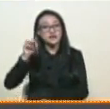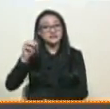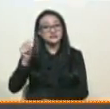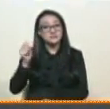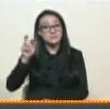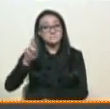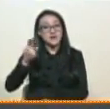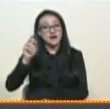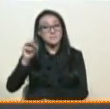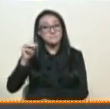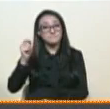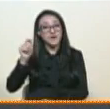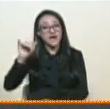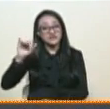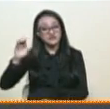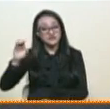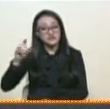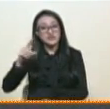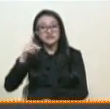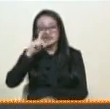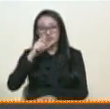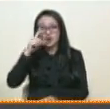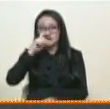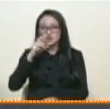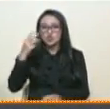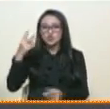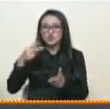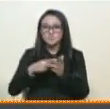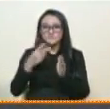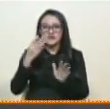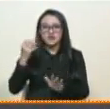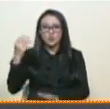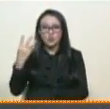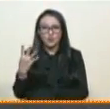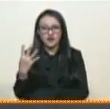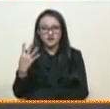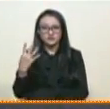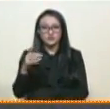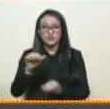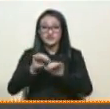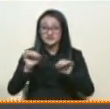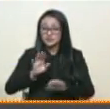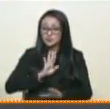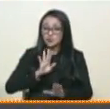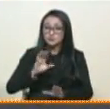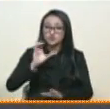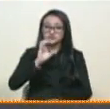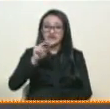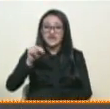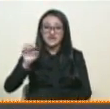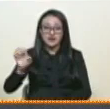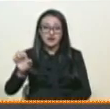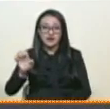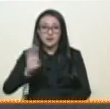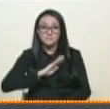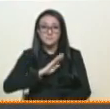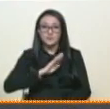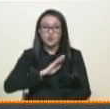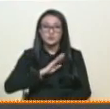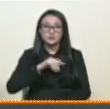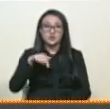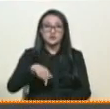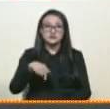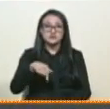trabajó desde el año 2004 en todo lo que fue ese desarrollo, que es un diseño del Consejo Nacional Electoral, es un diseño propio de aquí,